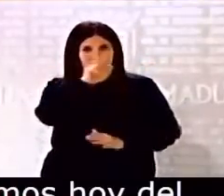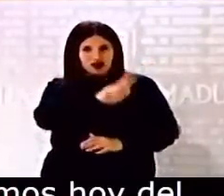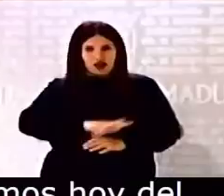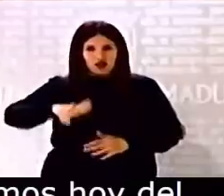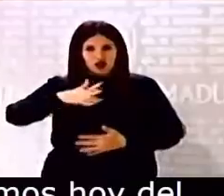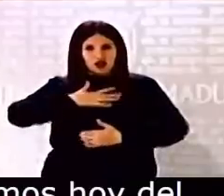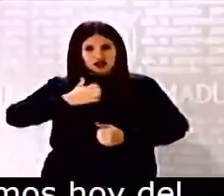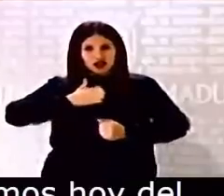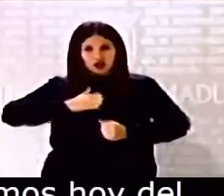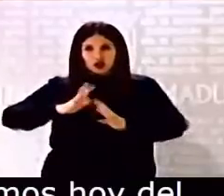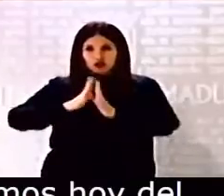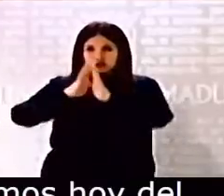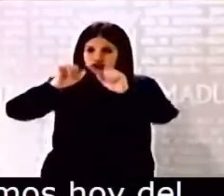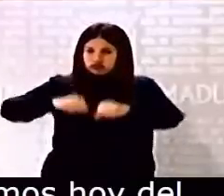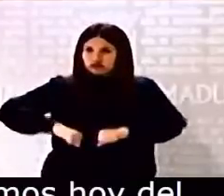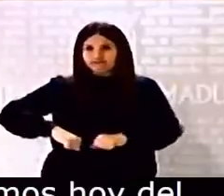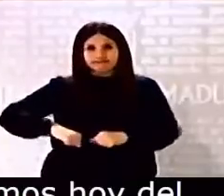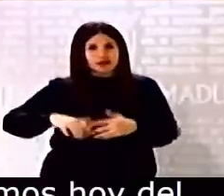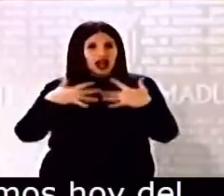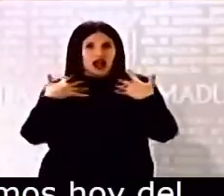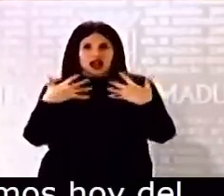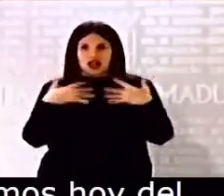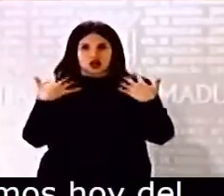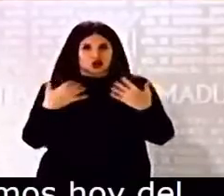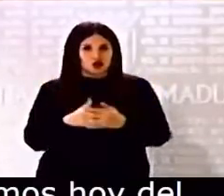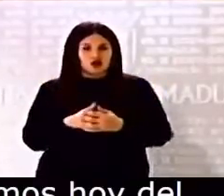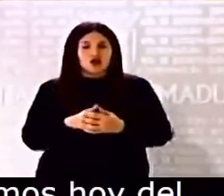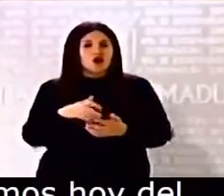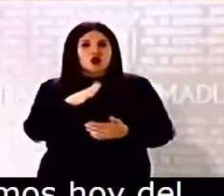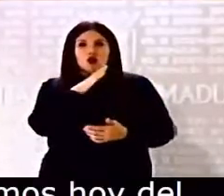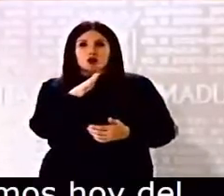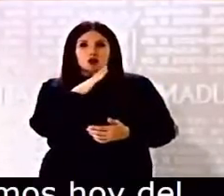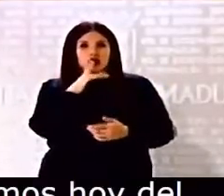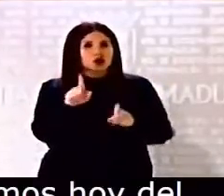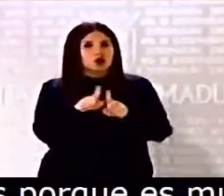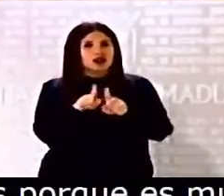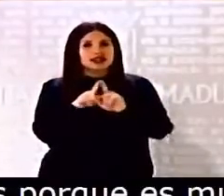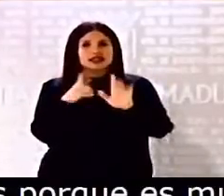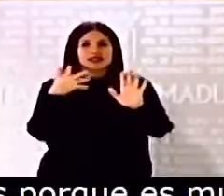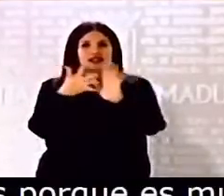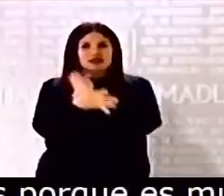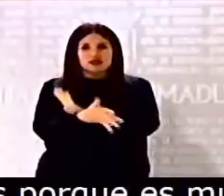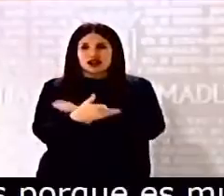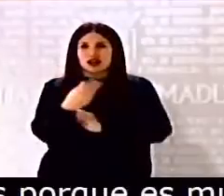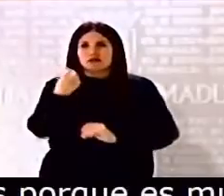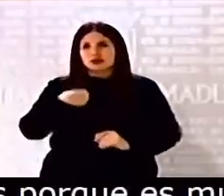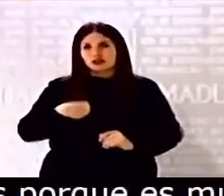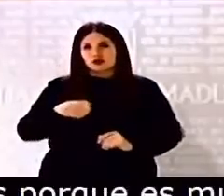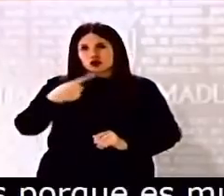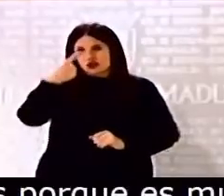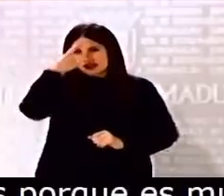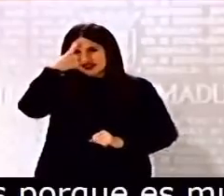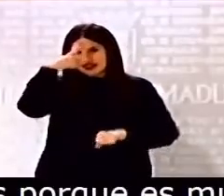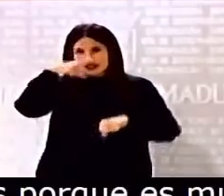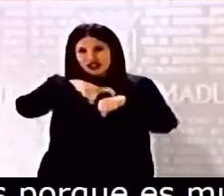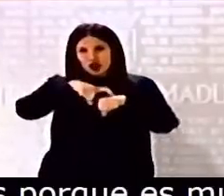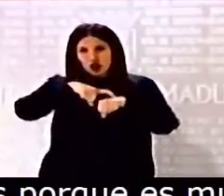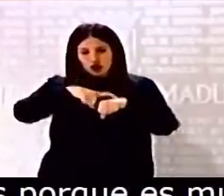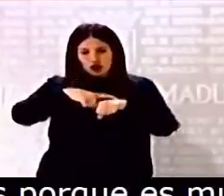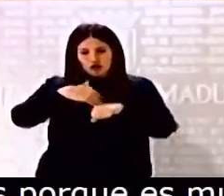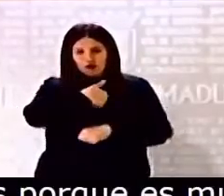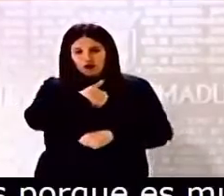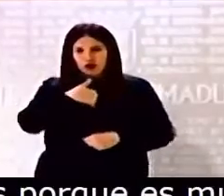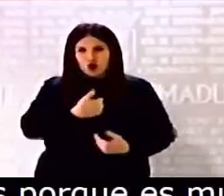es porque es muy difícil vivir psicológicamente esto como responsable